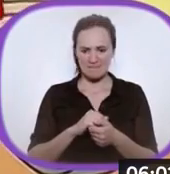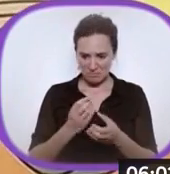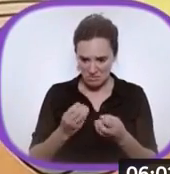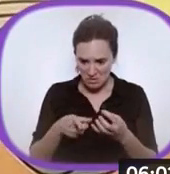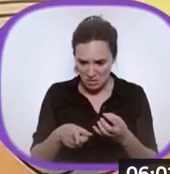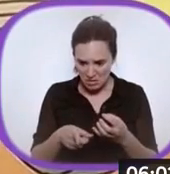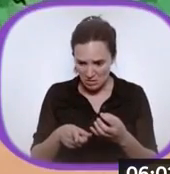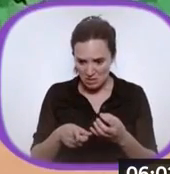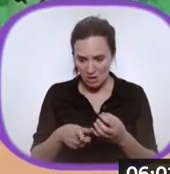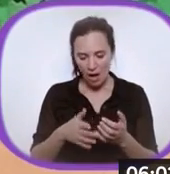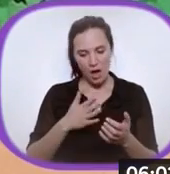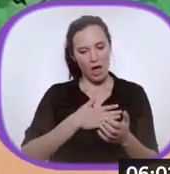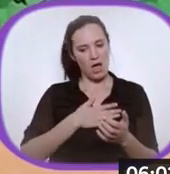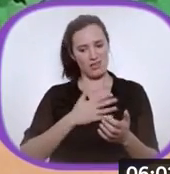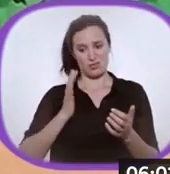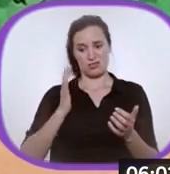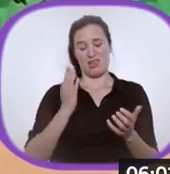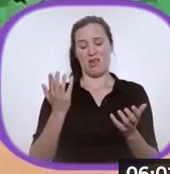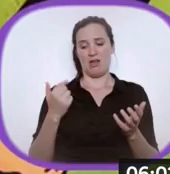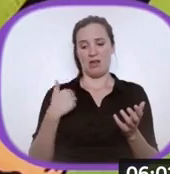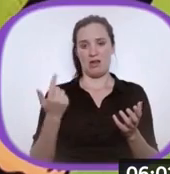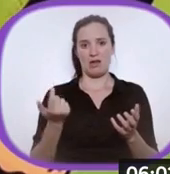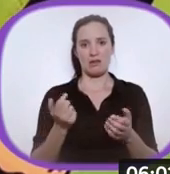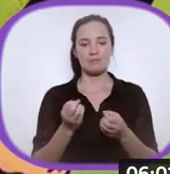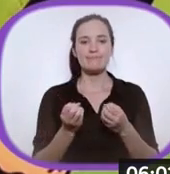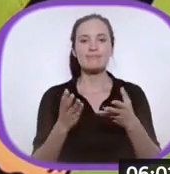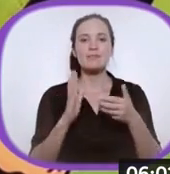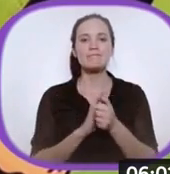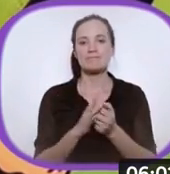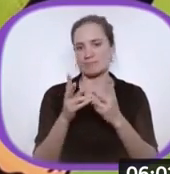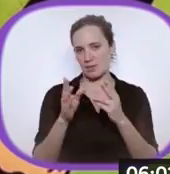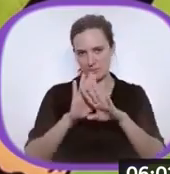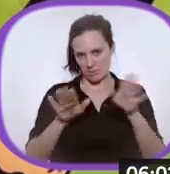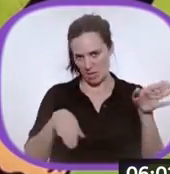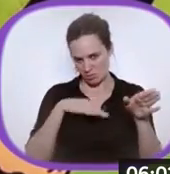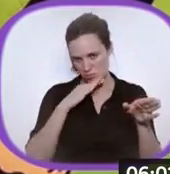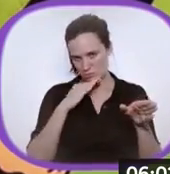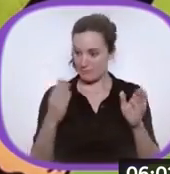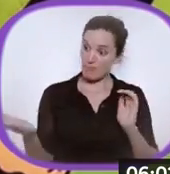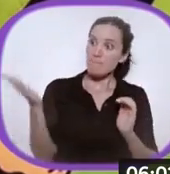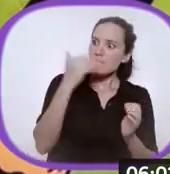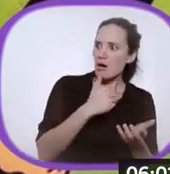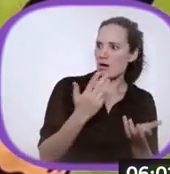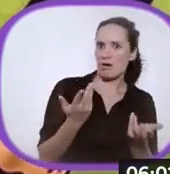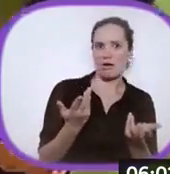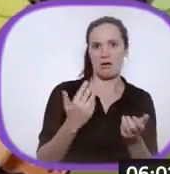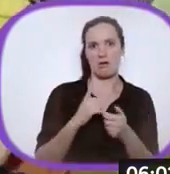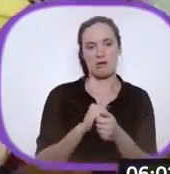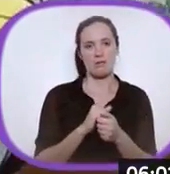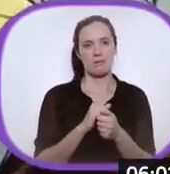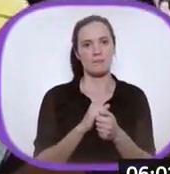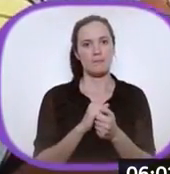¿Te encuentras bien? ¡Me diste un susto terrible! ¡Muy bien! ¡Basta de tonterías! ¡Vamos!